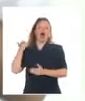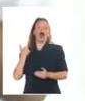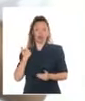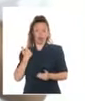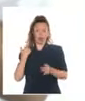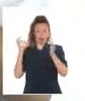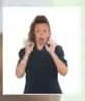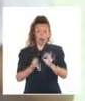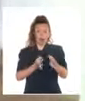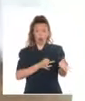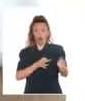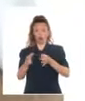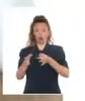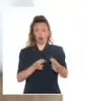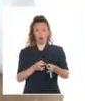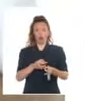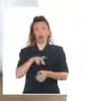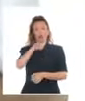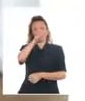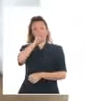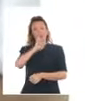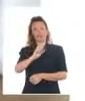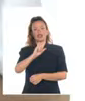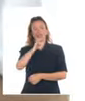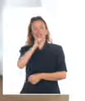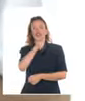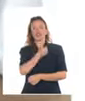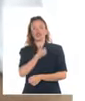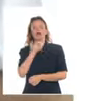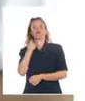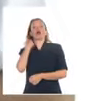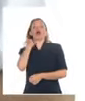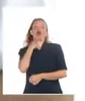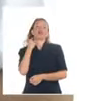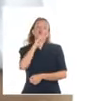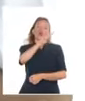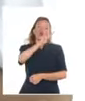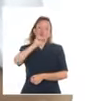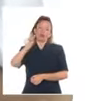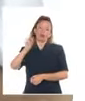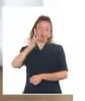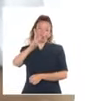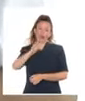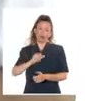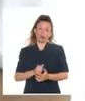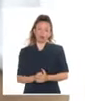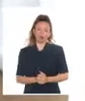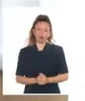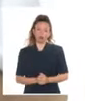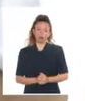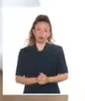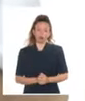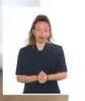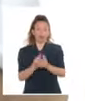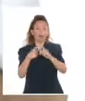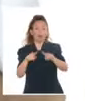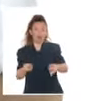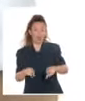el 26 de diciembre del año 2002 pero